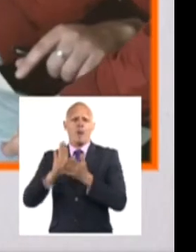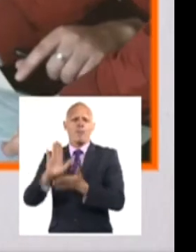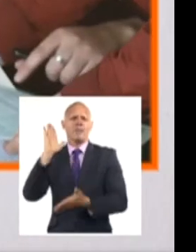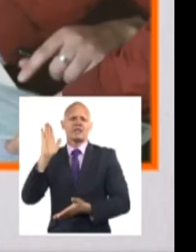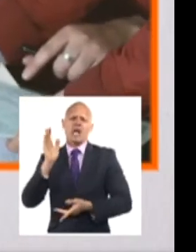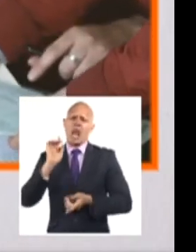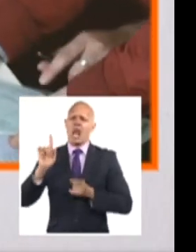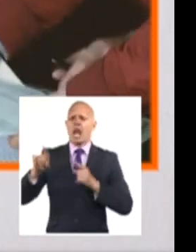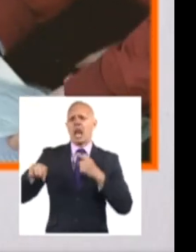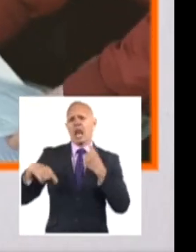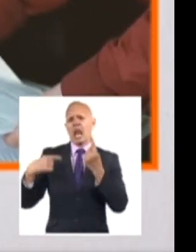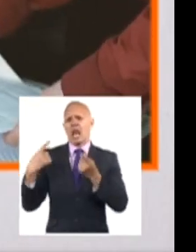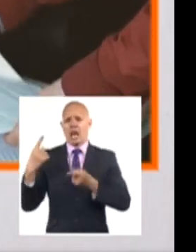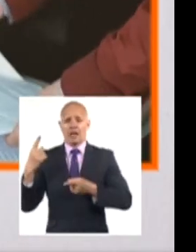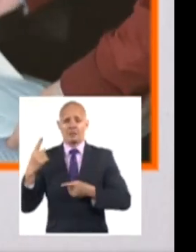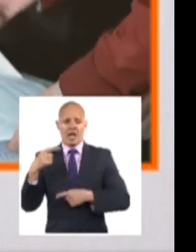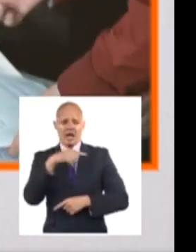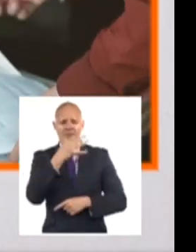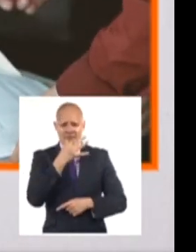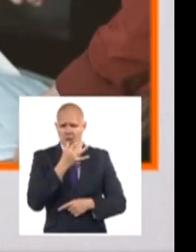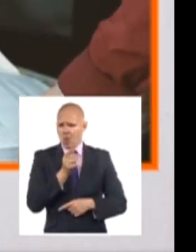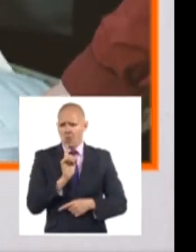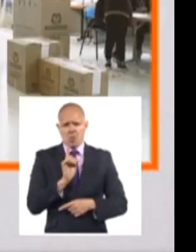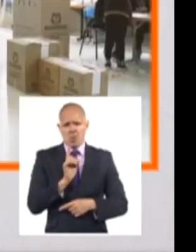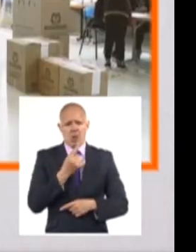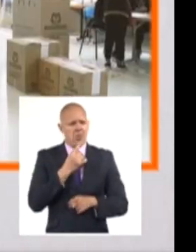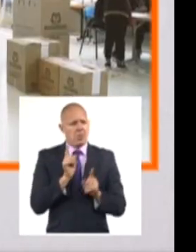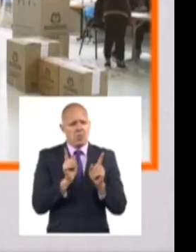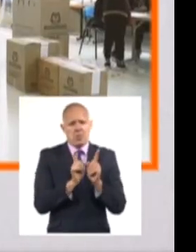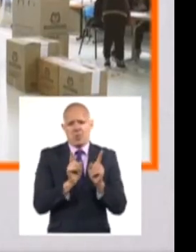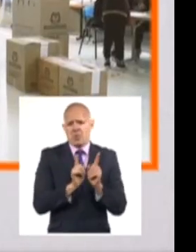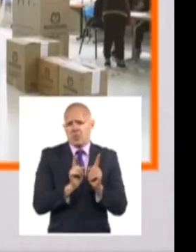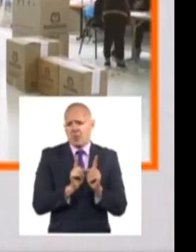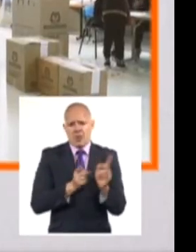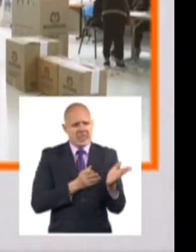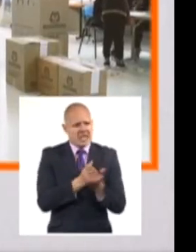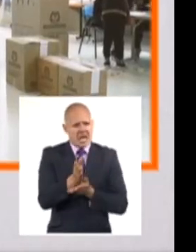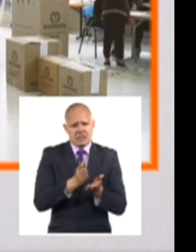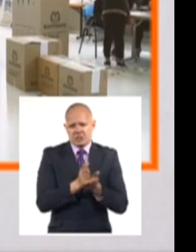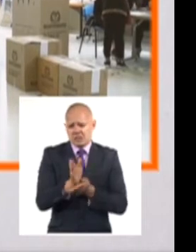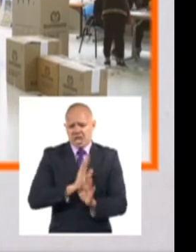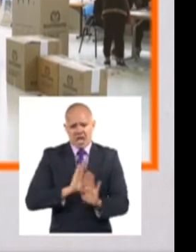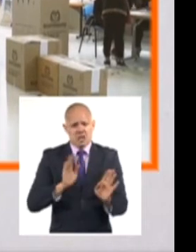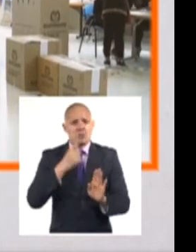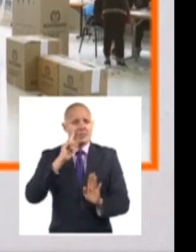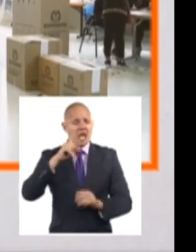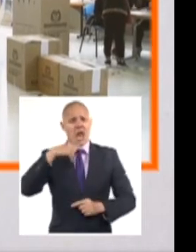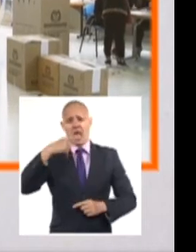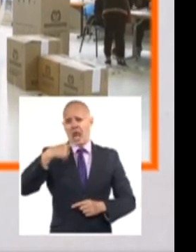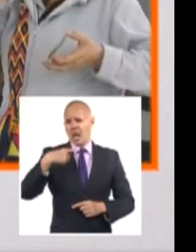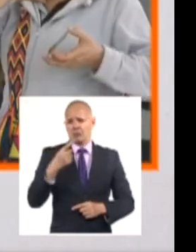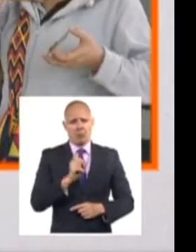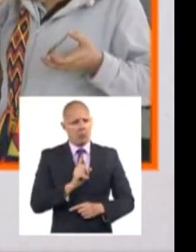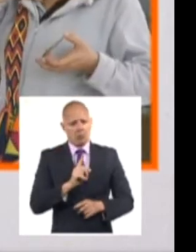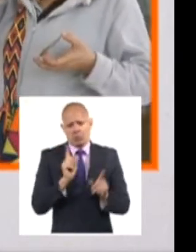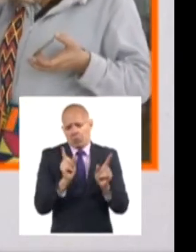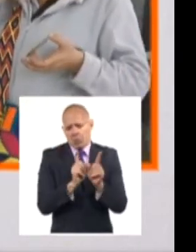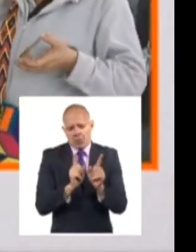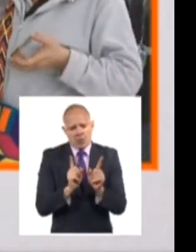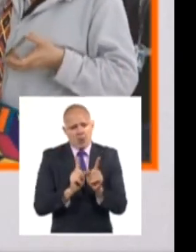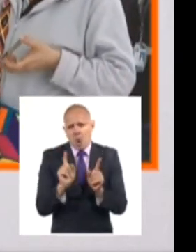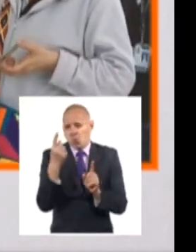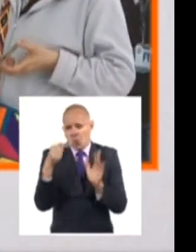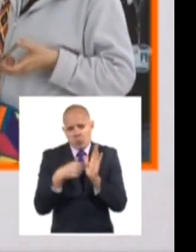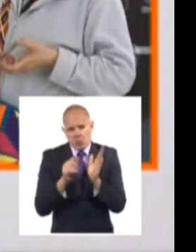con tantos problemas con tantas con tantas situaciones y pse y basta únicamente su discurso en la promesa de luchar